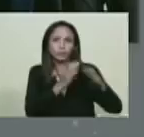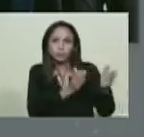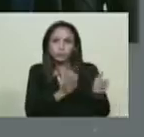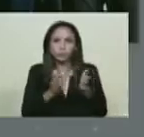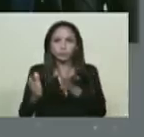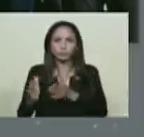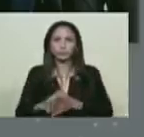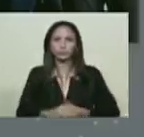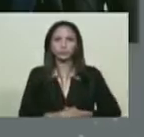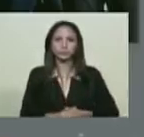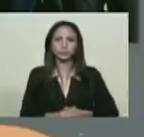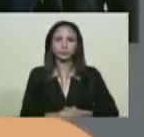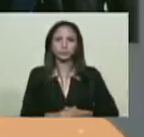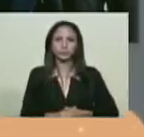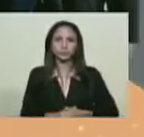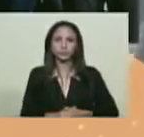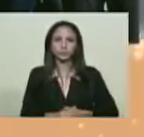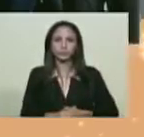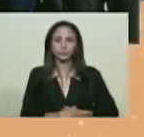organizativa.